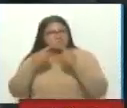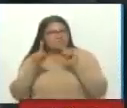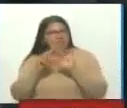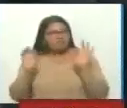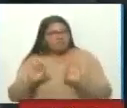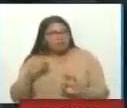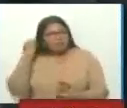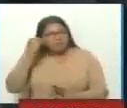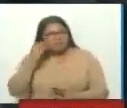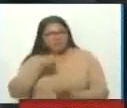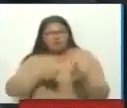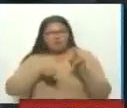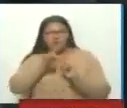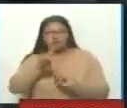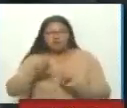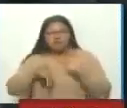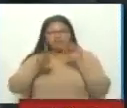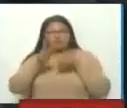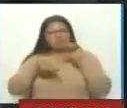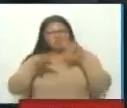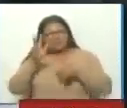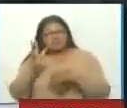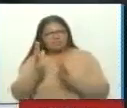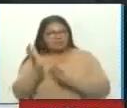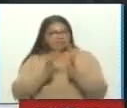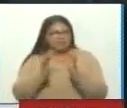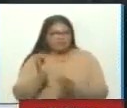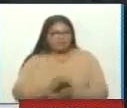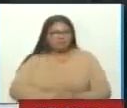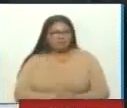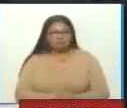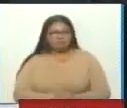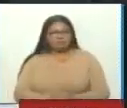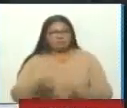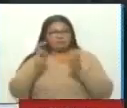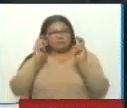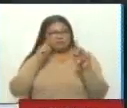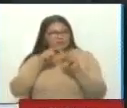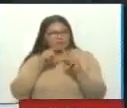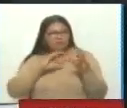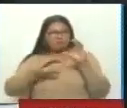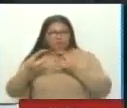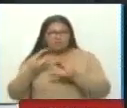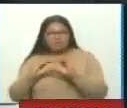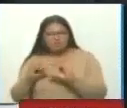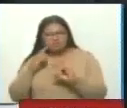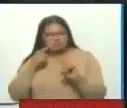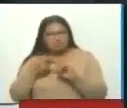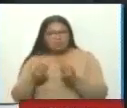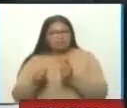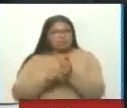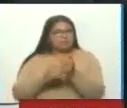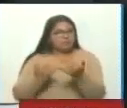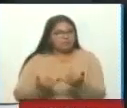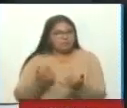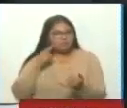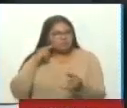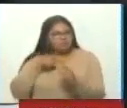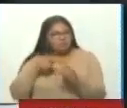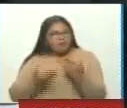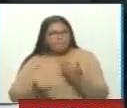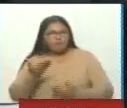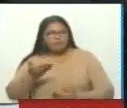ocurrió 11, 12 y 13 de abril. El tema de los medios de comunicación alternativos comunitarios pues tuvieron un papel importante,